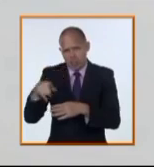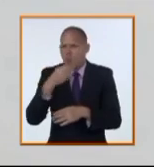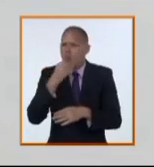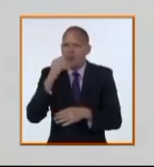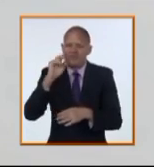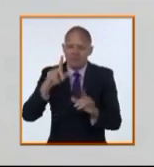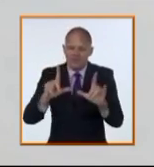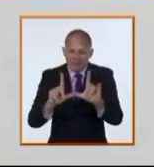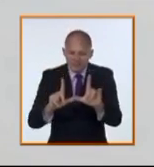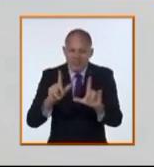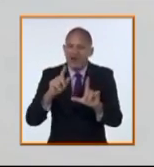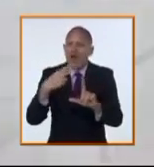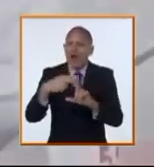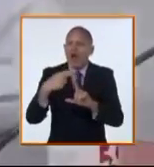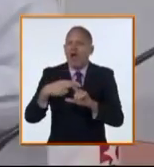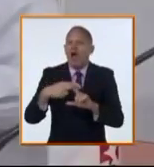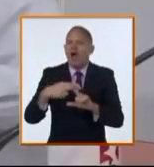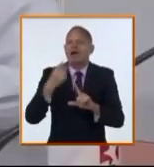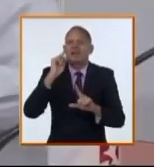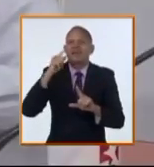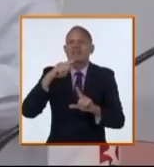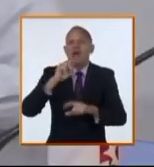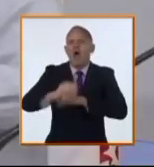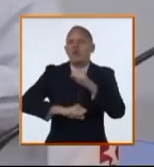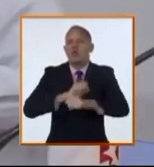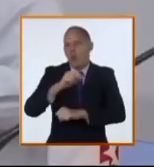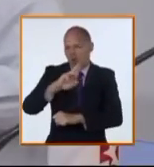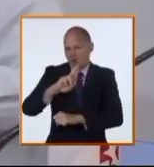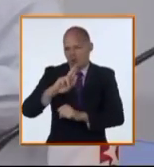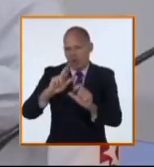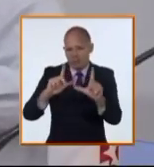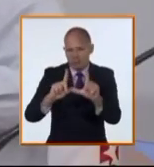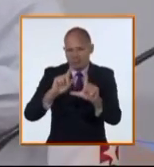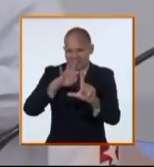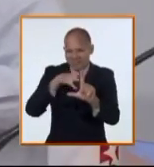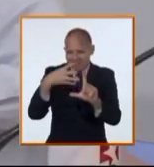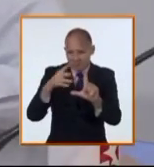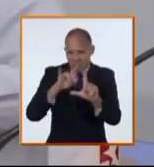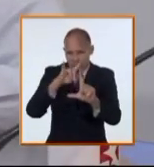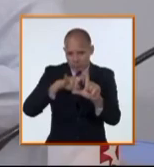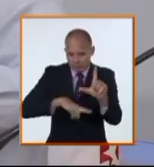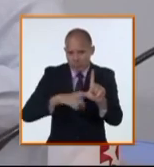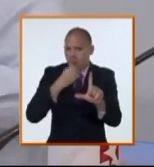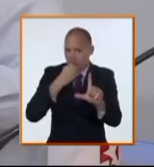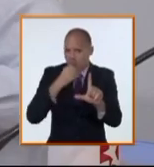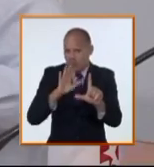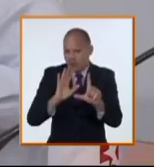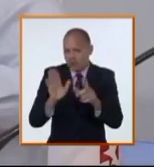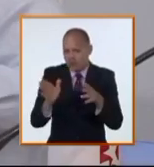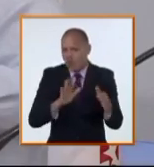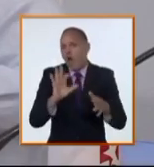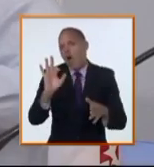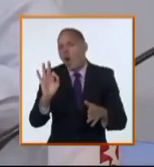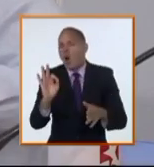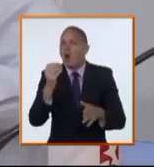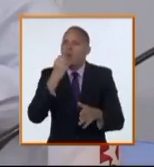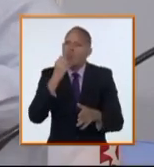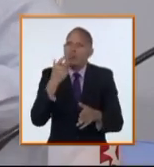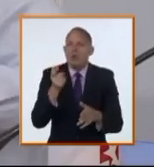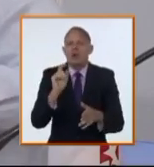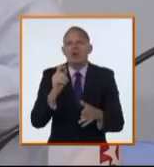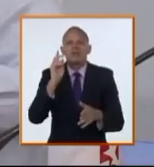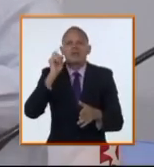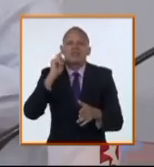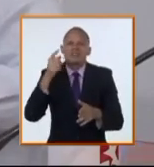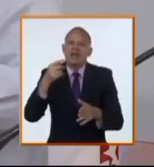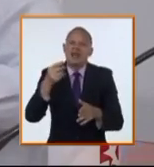garantizan un nivel de seguridad mínimo que permiten utilizarse y emplearse en los pagos y esto para el turismo El Nacional no